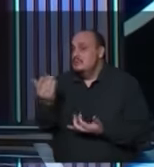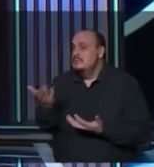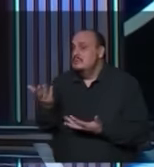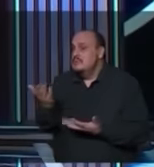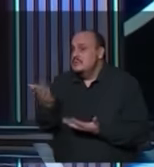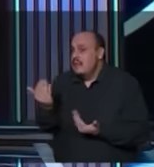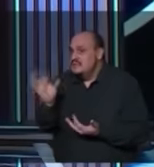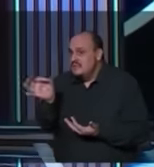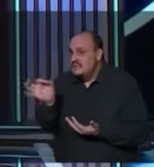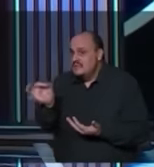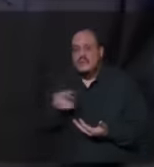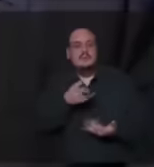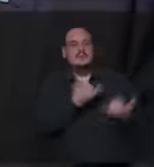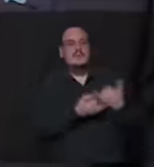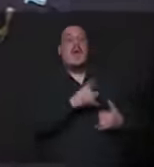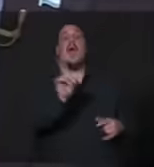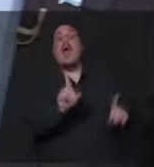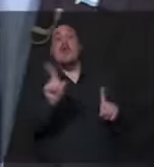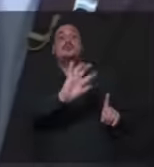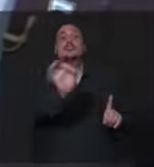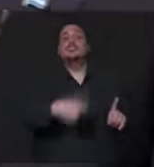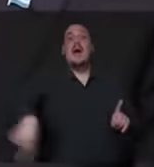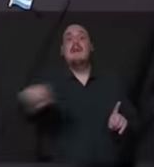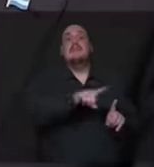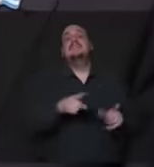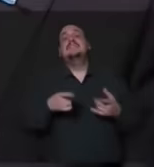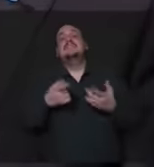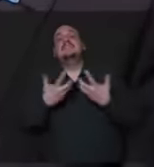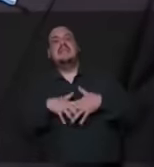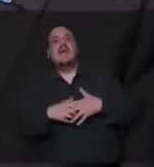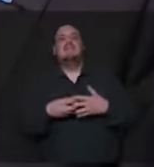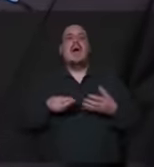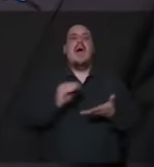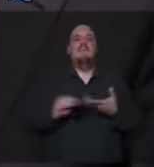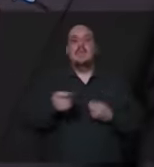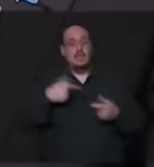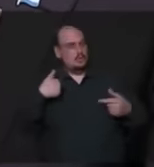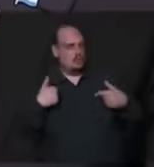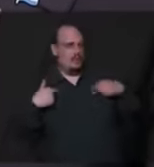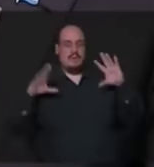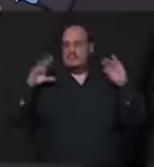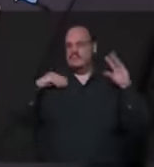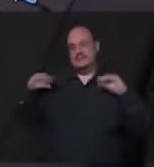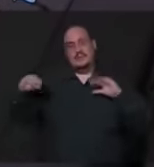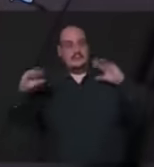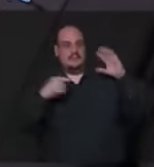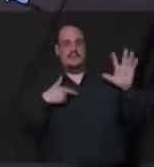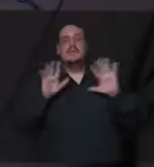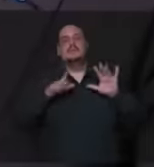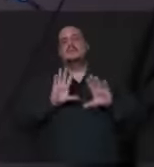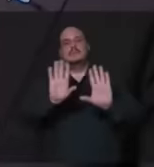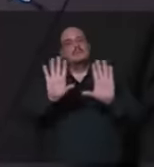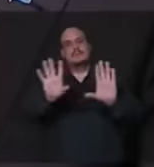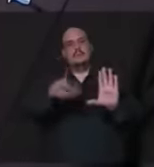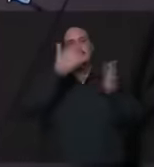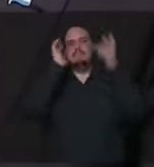Digamos... Alguien que no sabe lo que es el GDE, que es el sistema de administración de los expedientes, ¿cómo va a presentar una ley? Señor interrogatorio, ¿cómo va